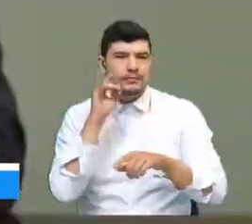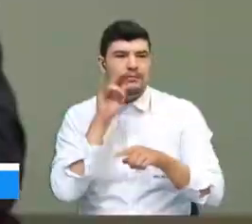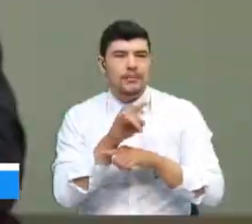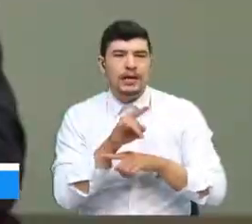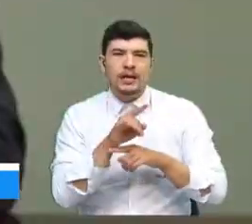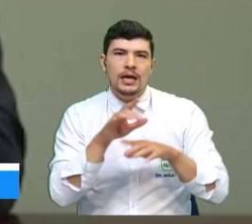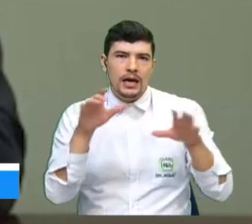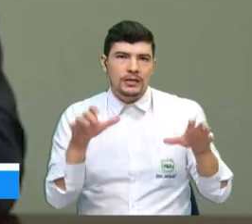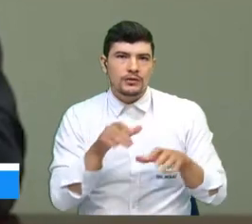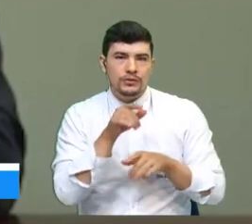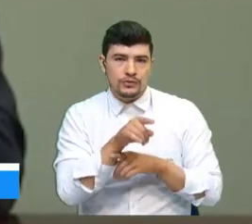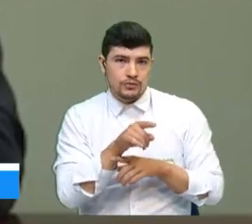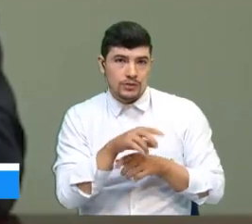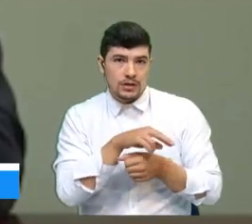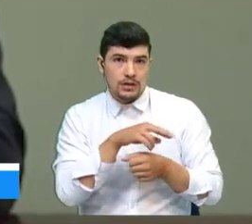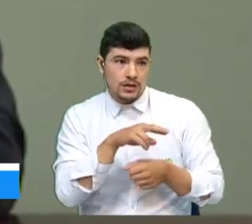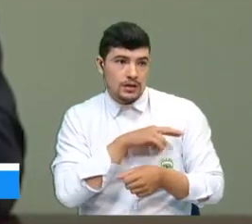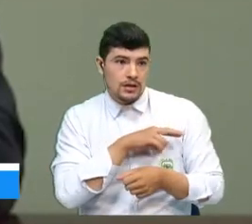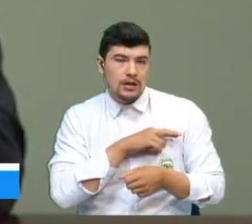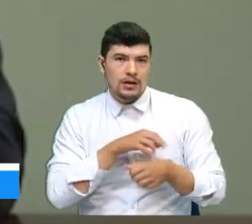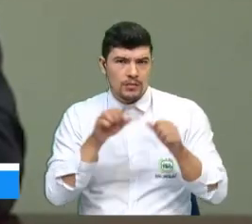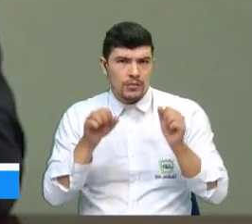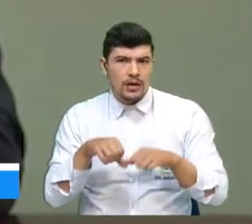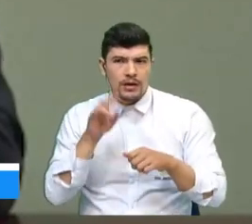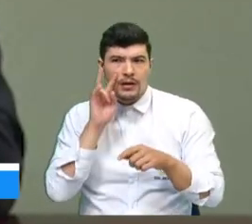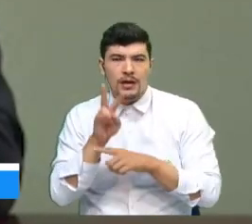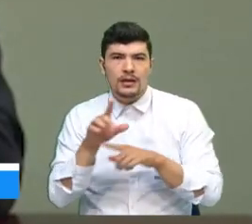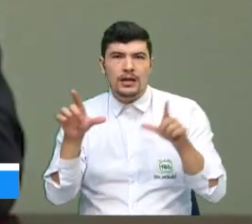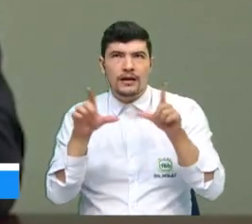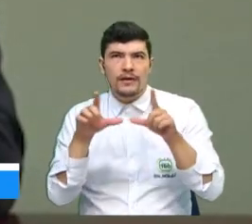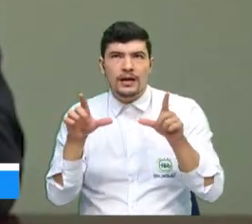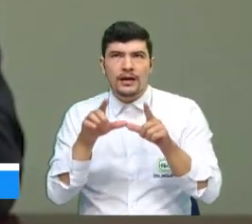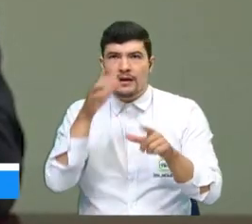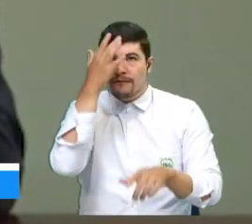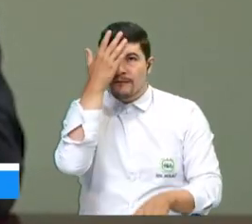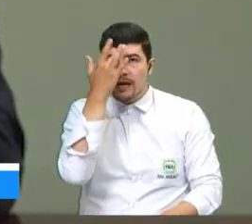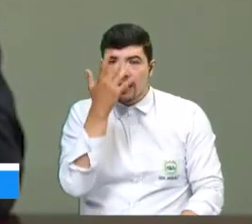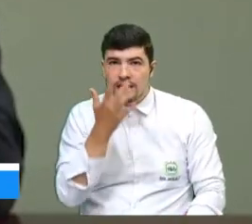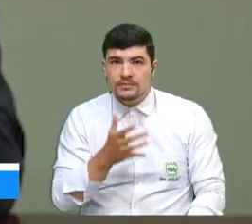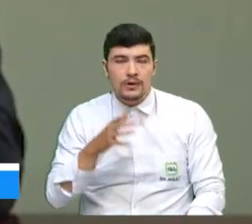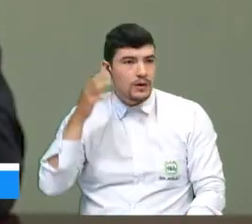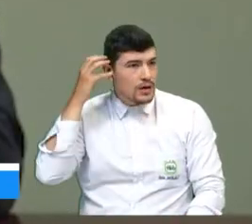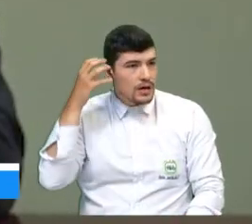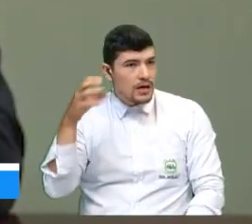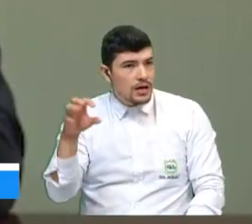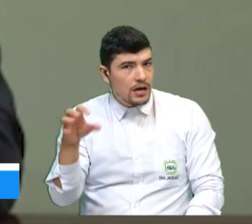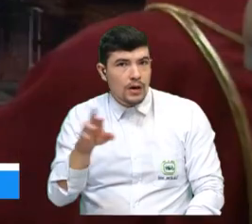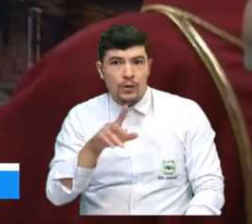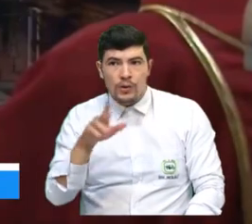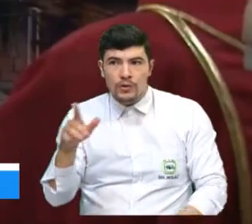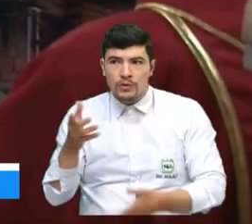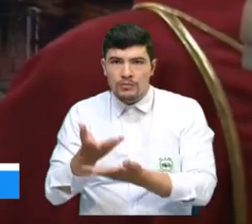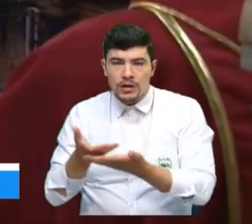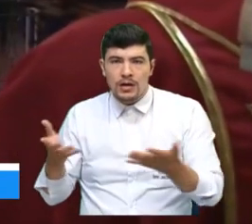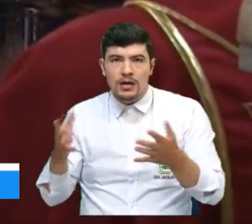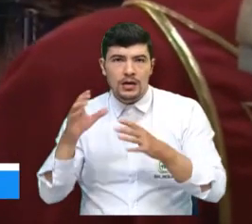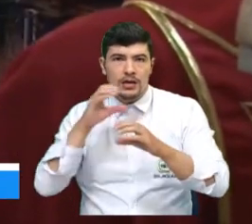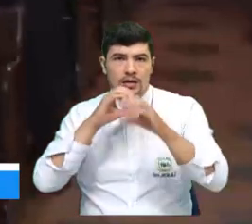seguir a través de la televisión la radio y otros recursos de comunicación